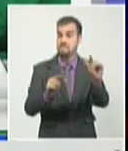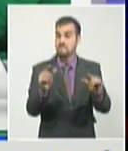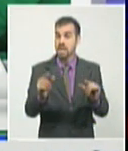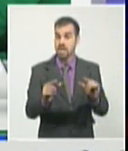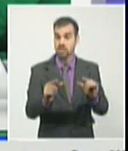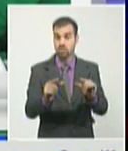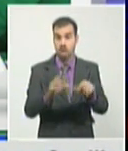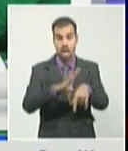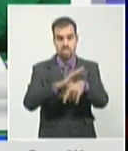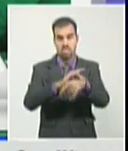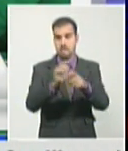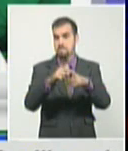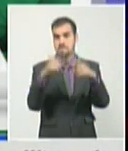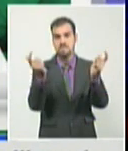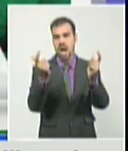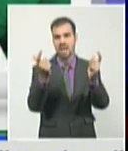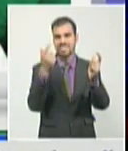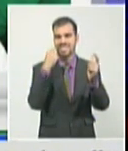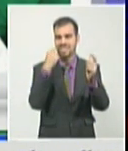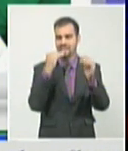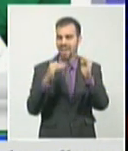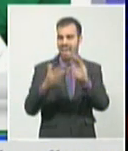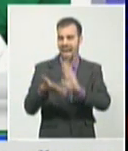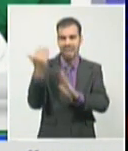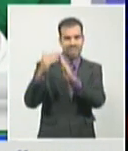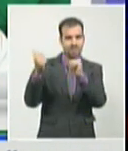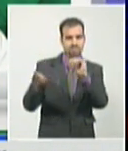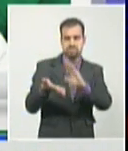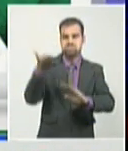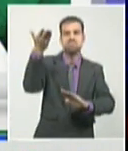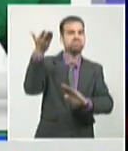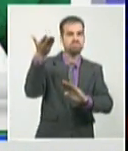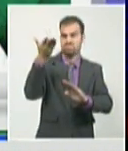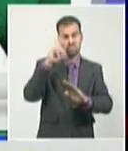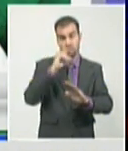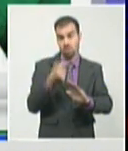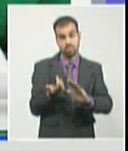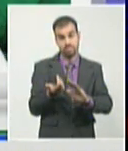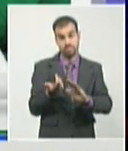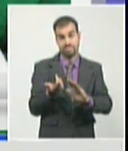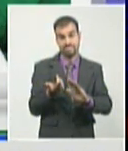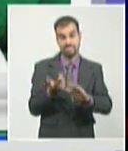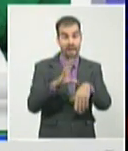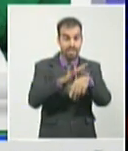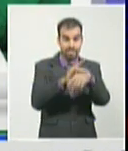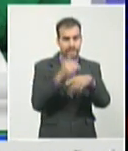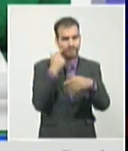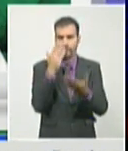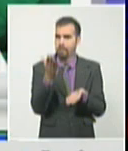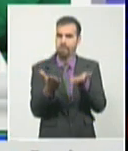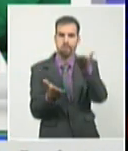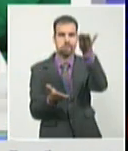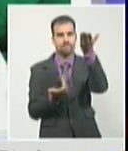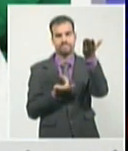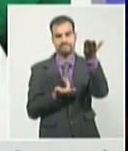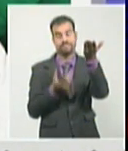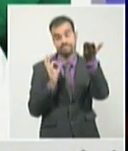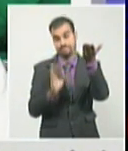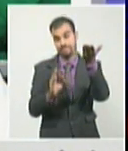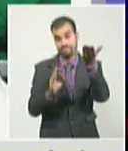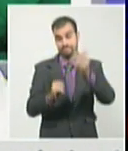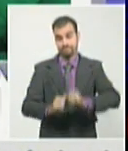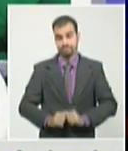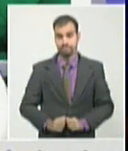balance positivo y eso es lo que hace que el mundo negativo pues se mantenga elevado no